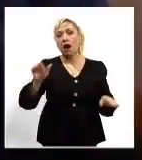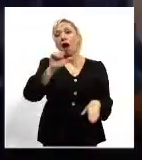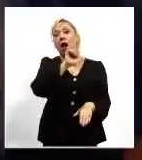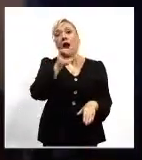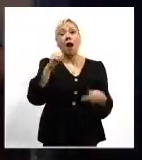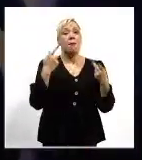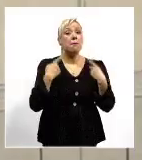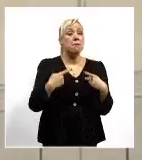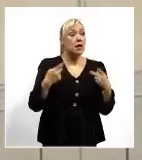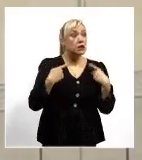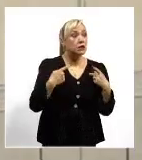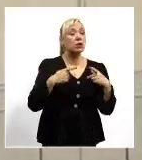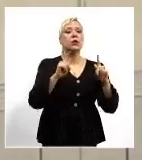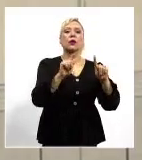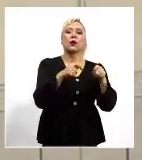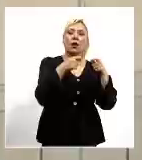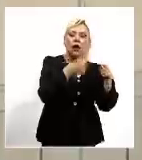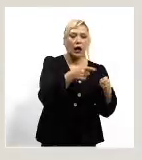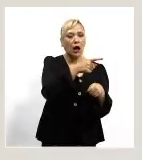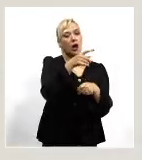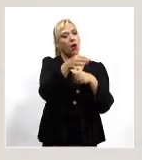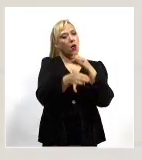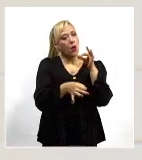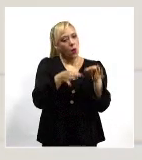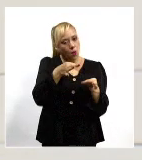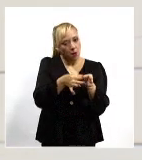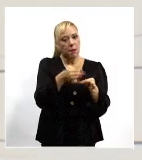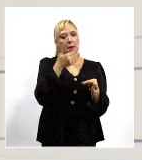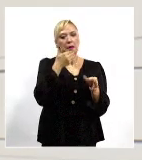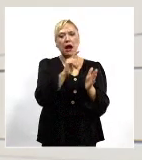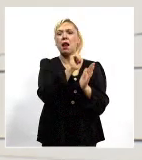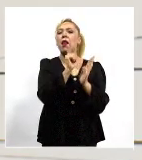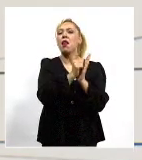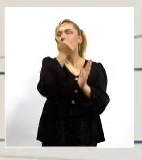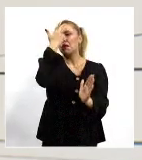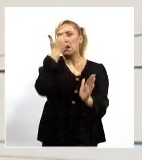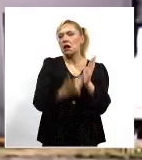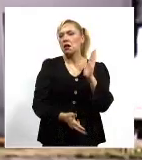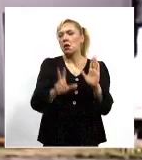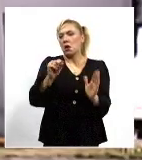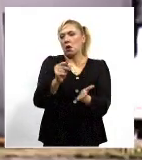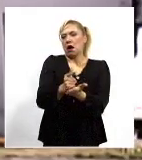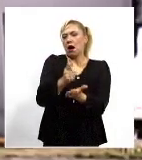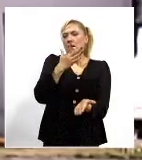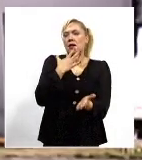persona sentenciada que se otorga siempre que cumpla con los requisitos que establece la ley.